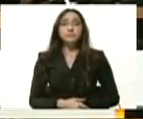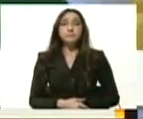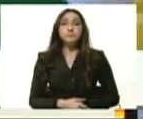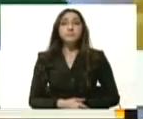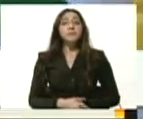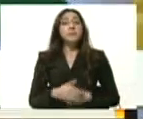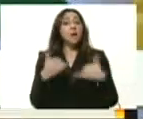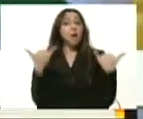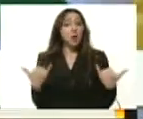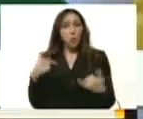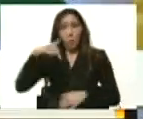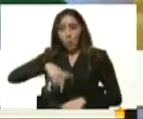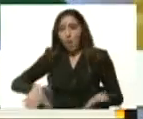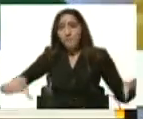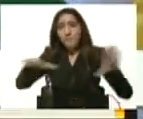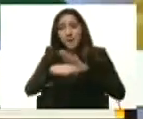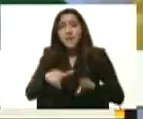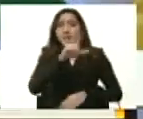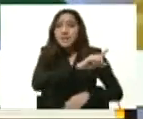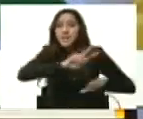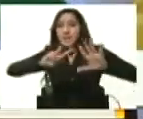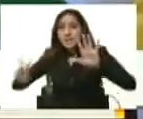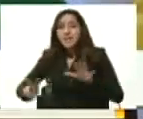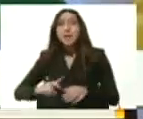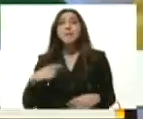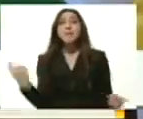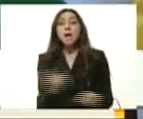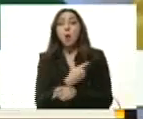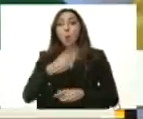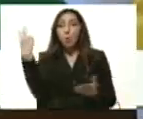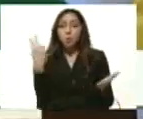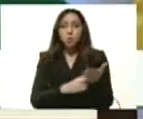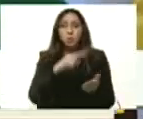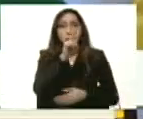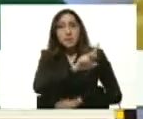Hoy, martes 17 de agosto de 2021,